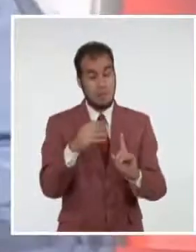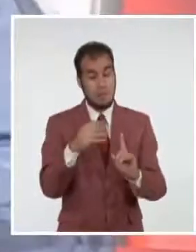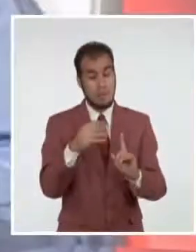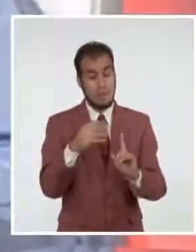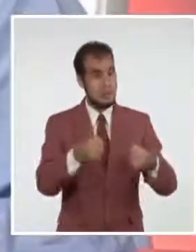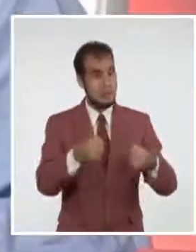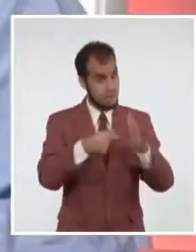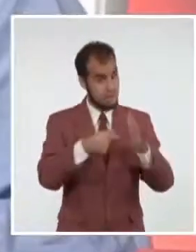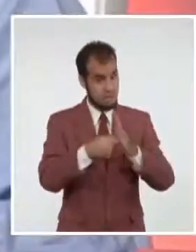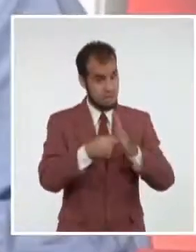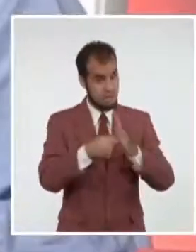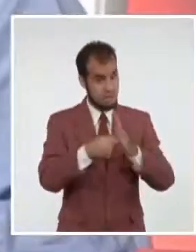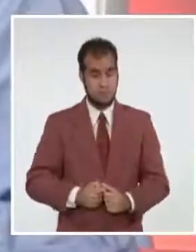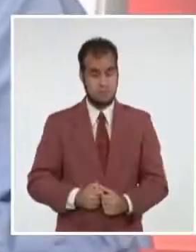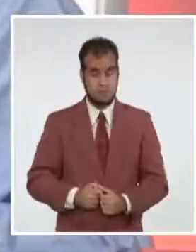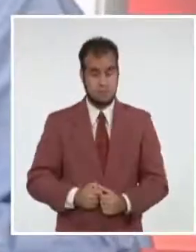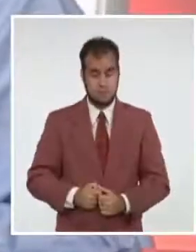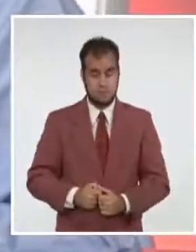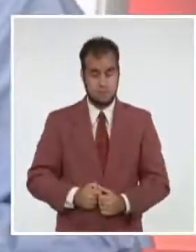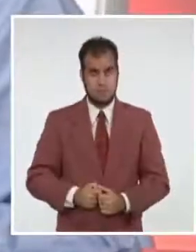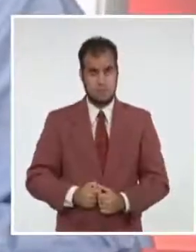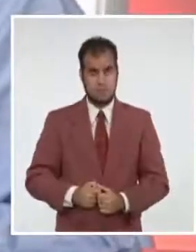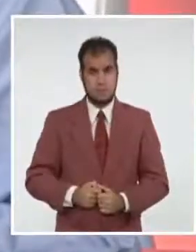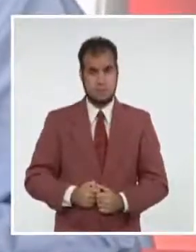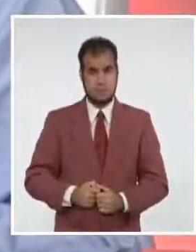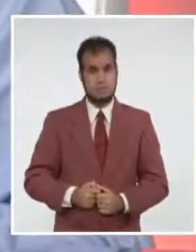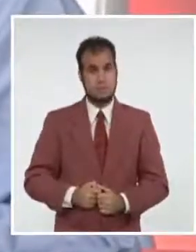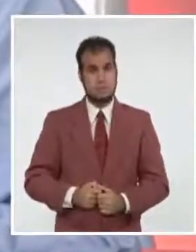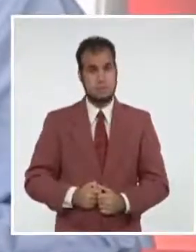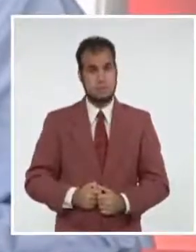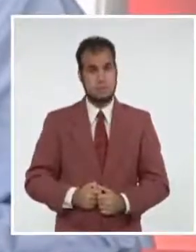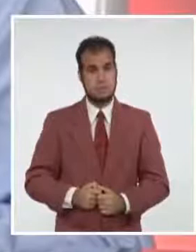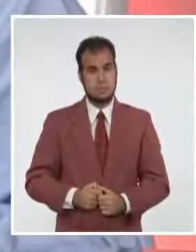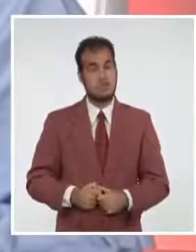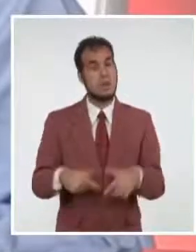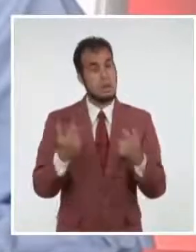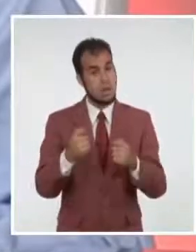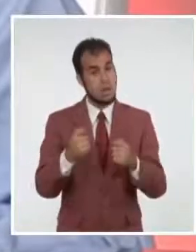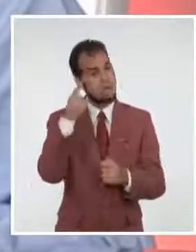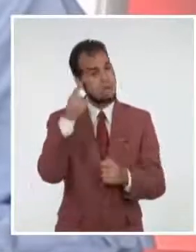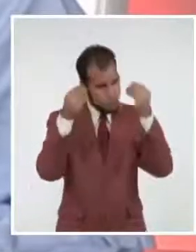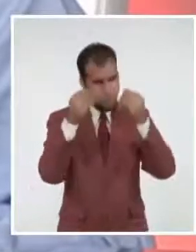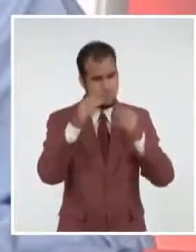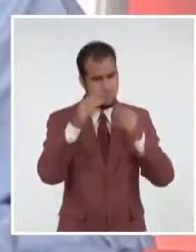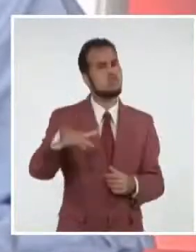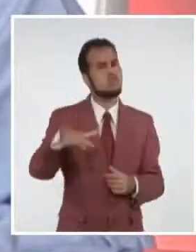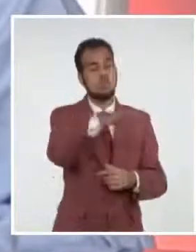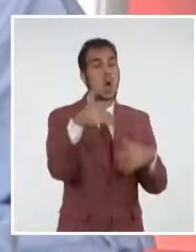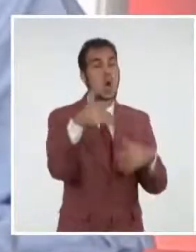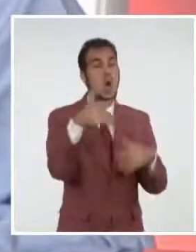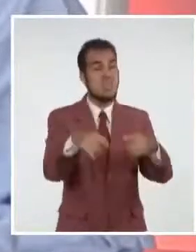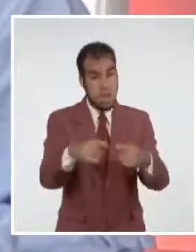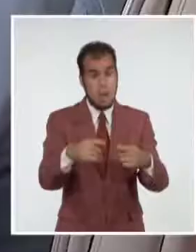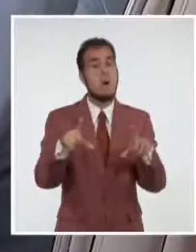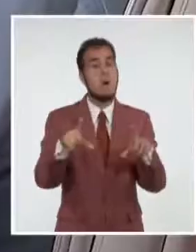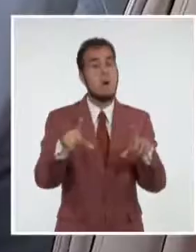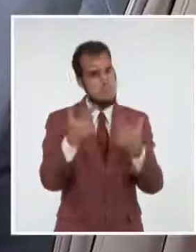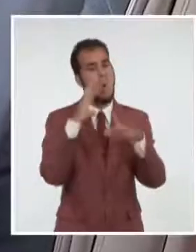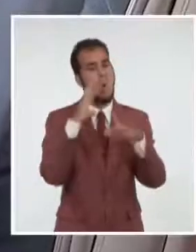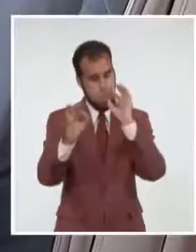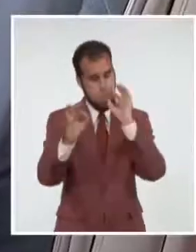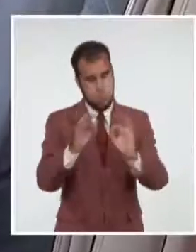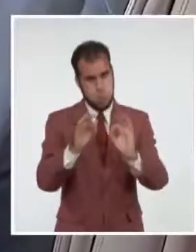el aislamiento. Entonces, que interioricen que cada uno tiene que cumplir una responsabilidad. Sobre todo porque ahora estamos